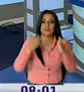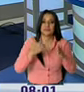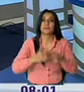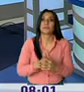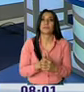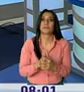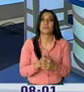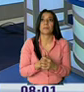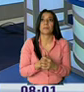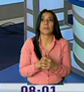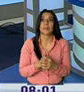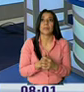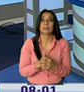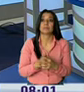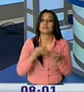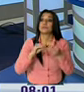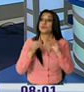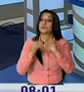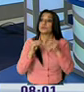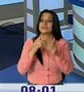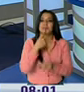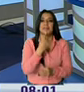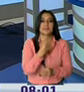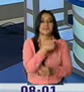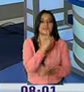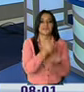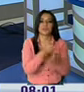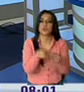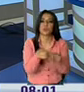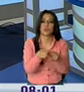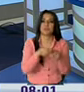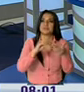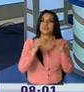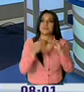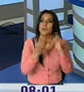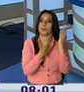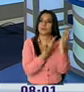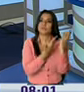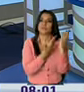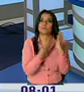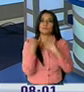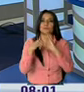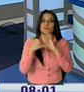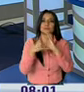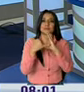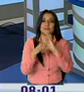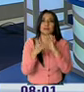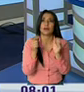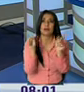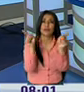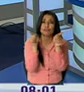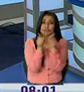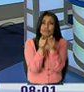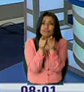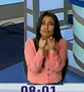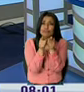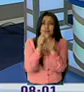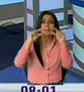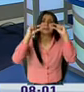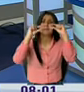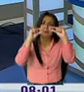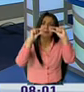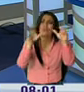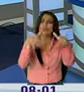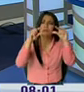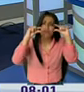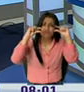tenemos habilitado nuestro número. Eso te iba a decir, correcto, ahí está. Mientras tanto aparece en pantalla, ¿no? Hoy más chiquitas las letras que de costumbre. Más pequeño todo, sí. De